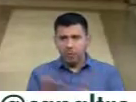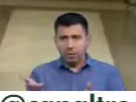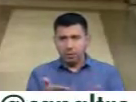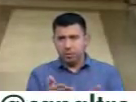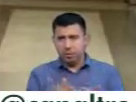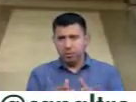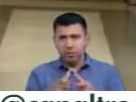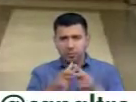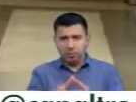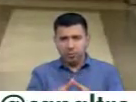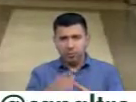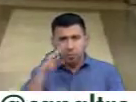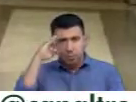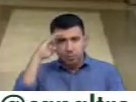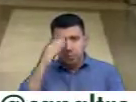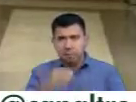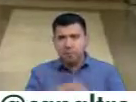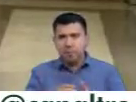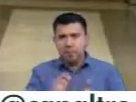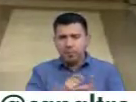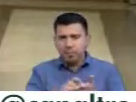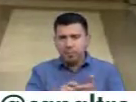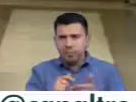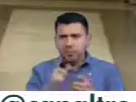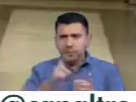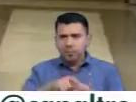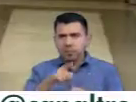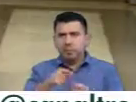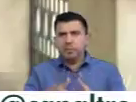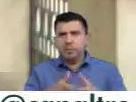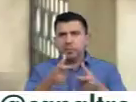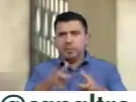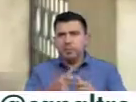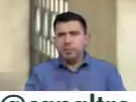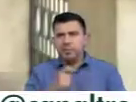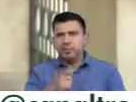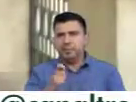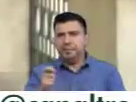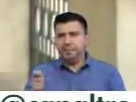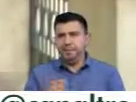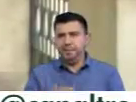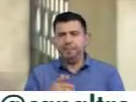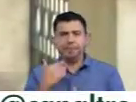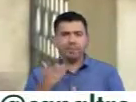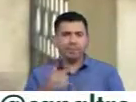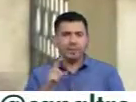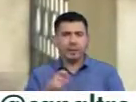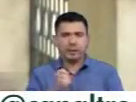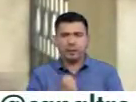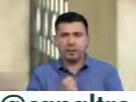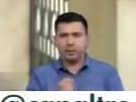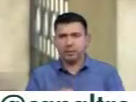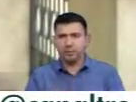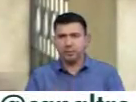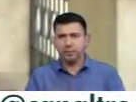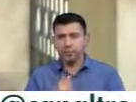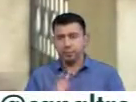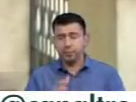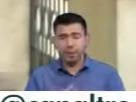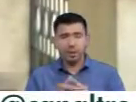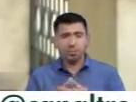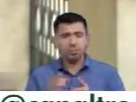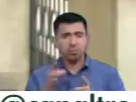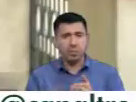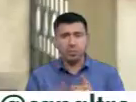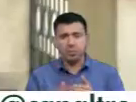puedan incorporarse al aparato productivo de las regiones en donde se encuentran. El trámite para adquirir la libreta fue muy sencillo y se realizó